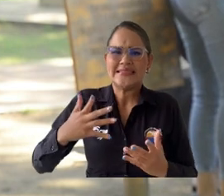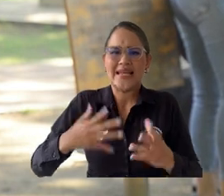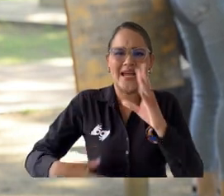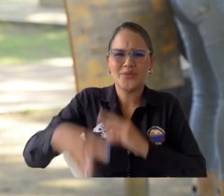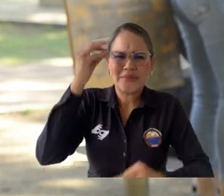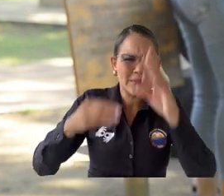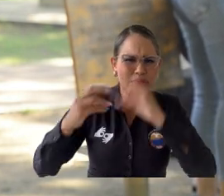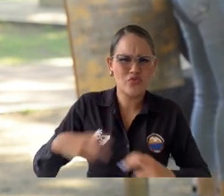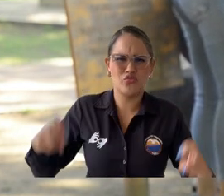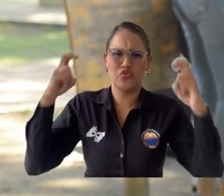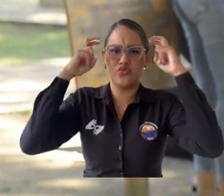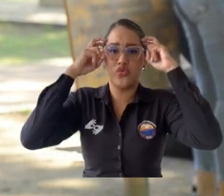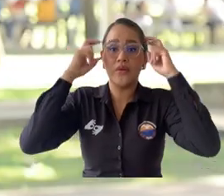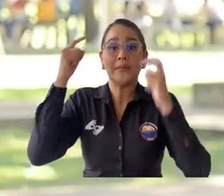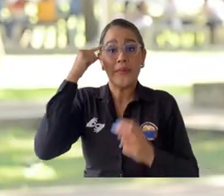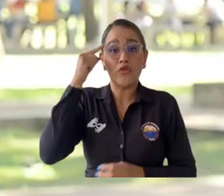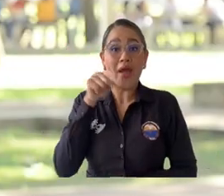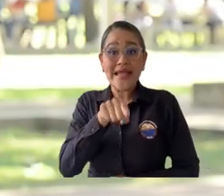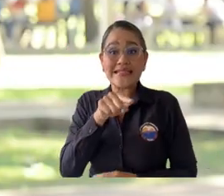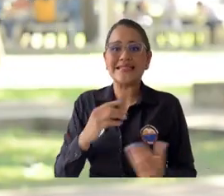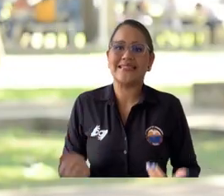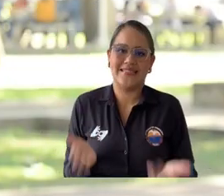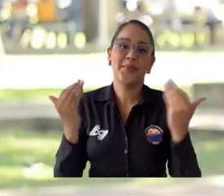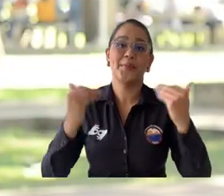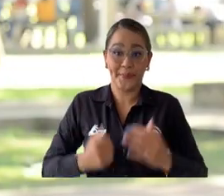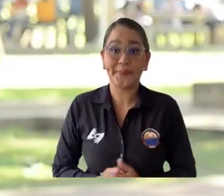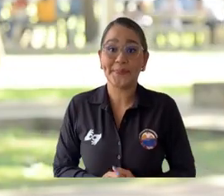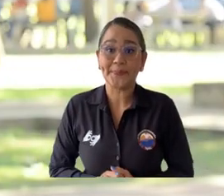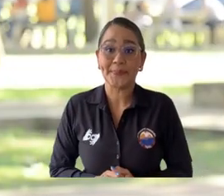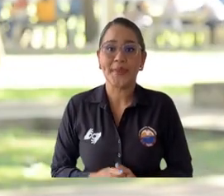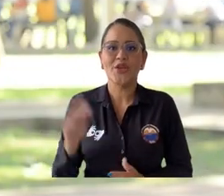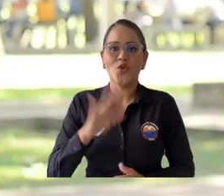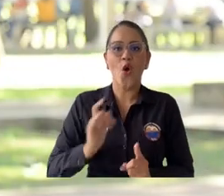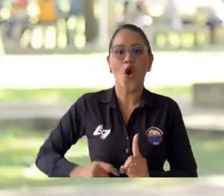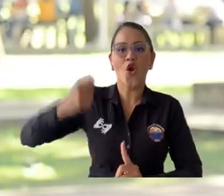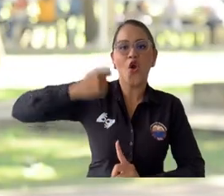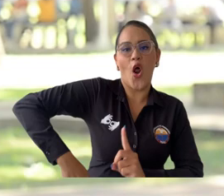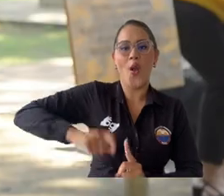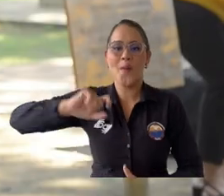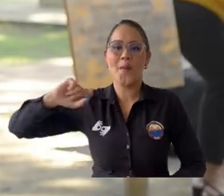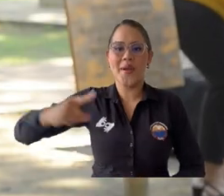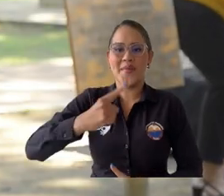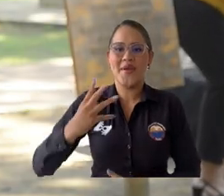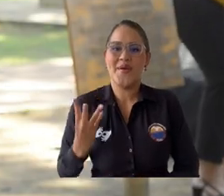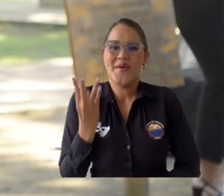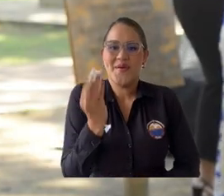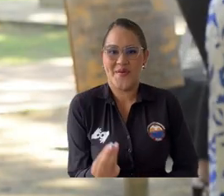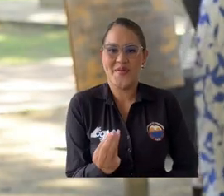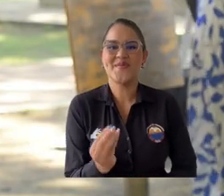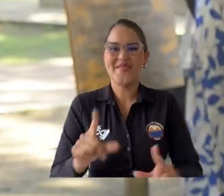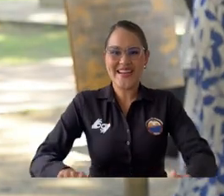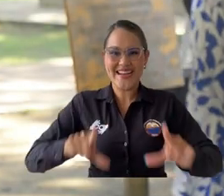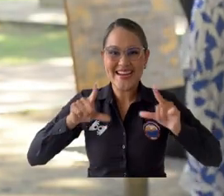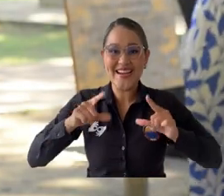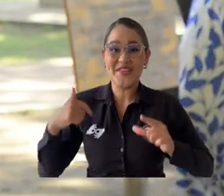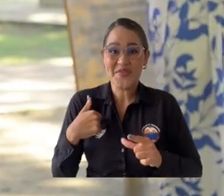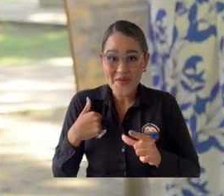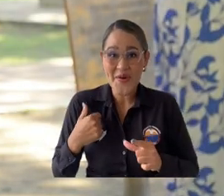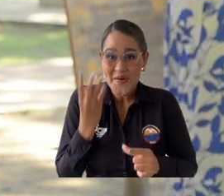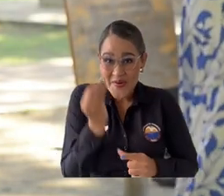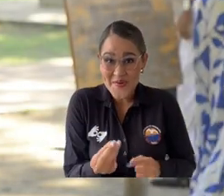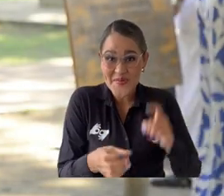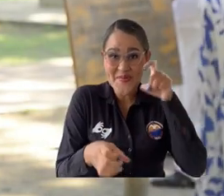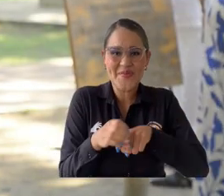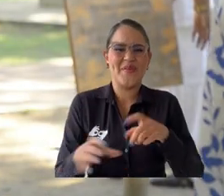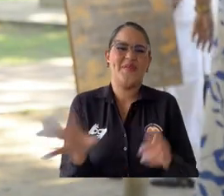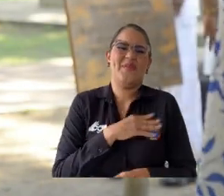más conocimientos. Entonces, sí es importante asumir el rol de la primera corte que hoy es egresada, que pertenezco a este